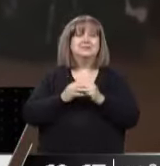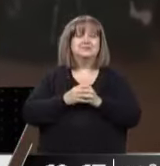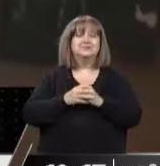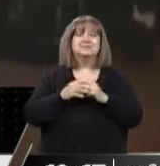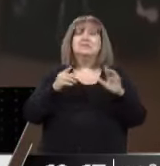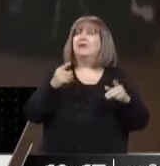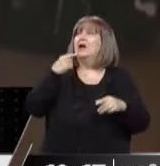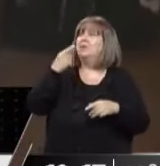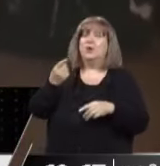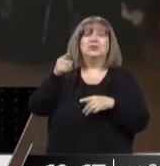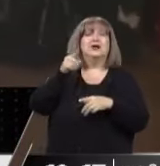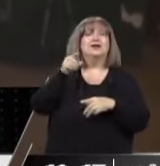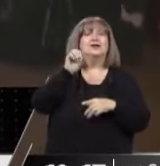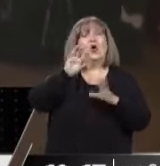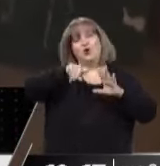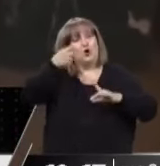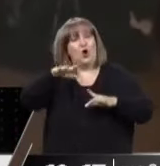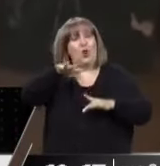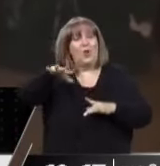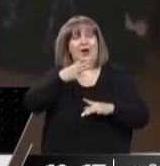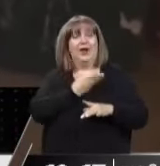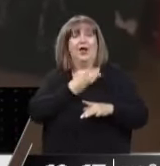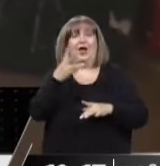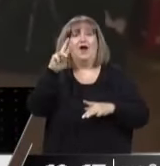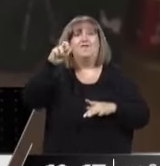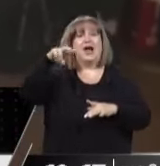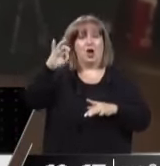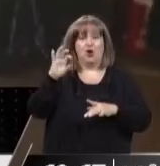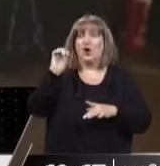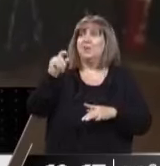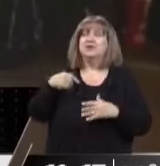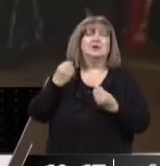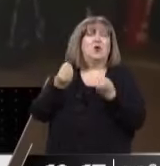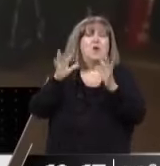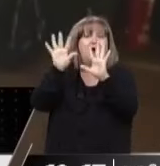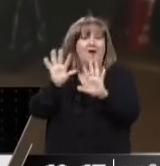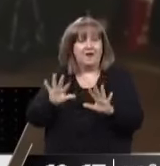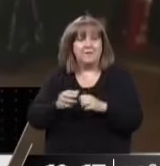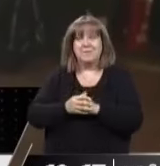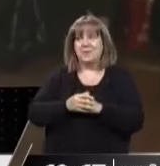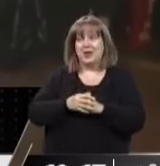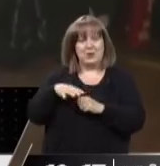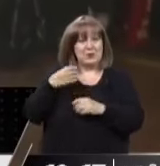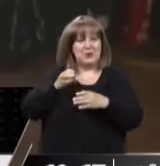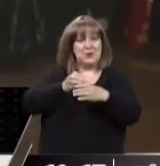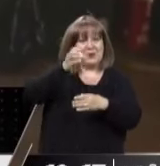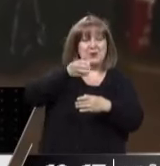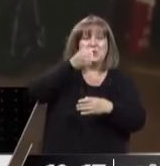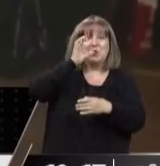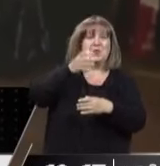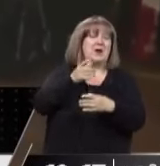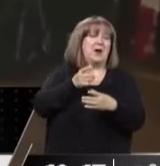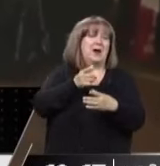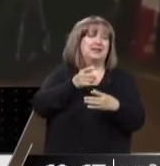Franco, ¿cómo se han preparado para el Mundial? Con tragos nuevos. De colores que se parezcan mucho a las banderas,